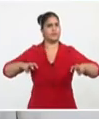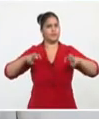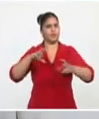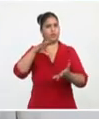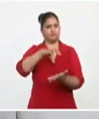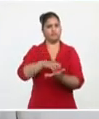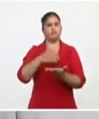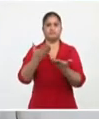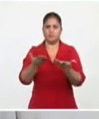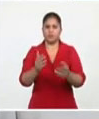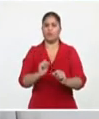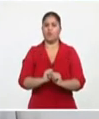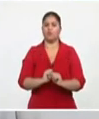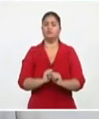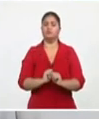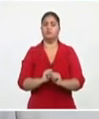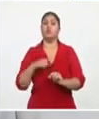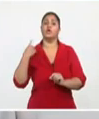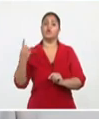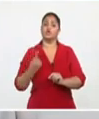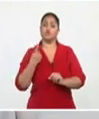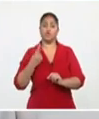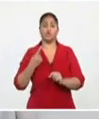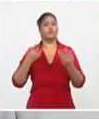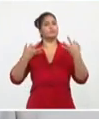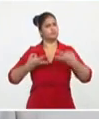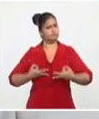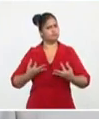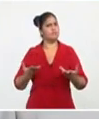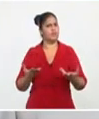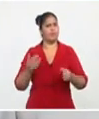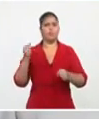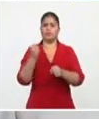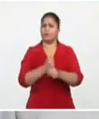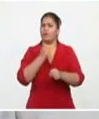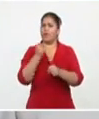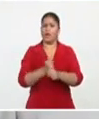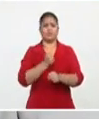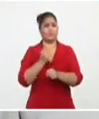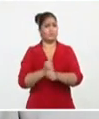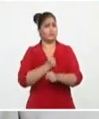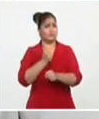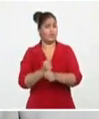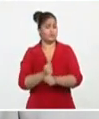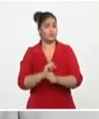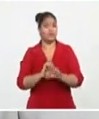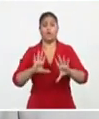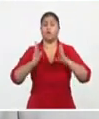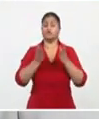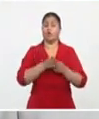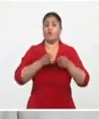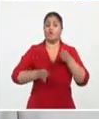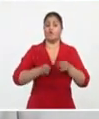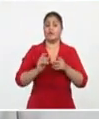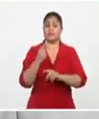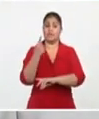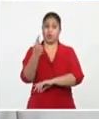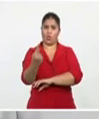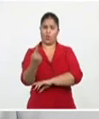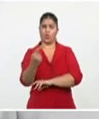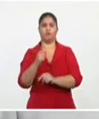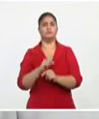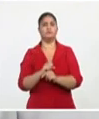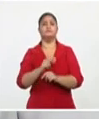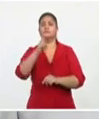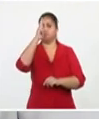Los 132 primeros voluntarios que formaron parte de la fase 1 eran trabajadores de BioCuba